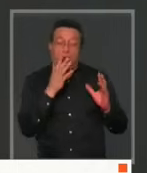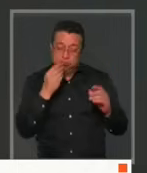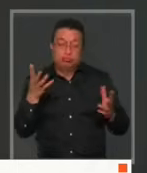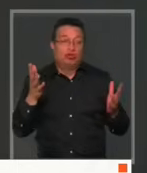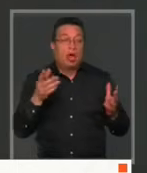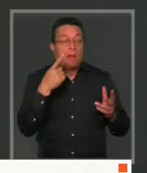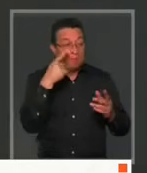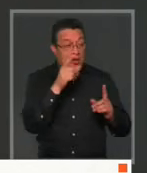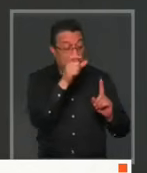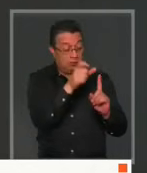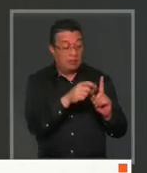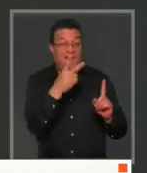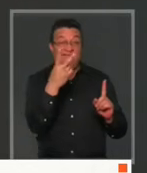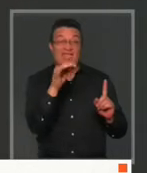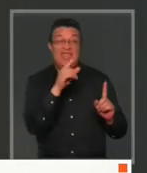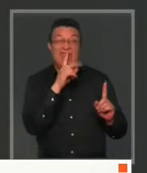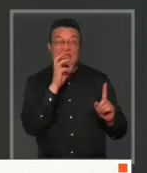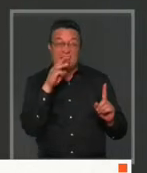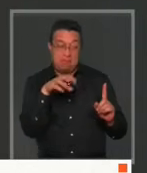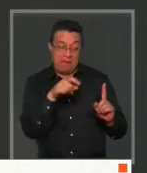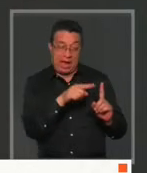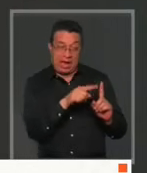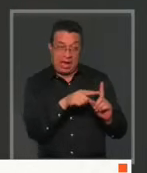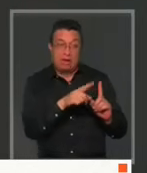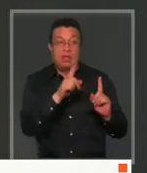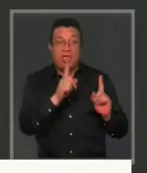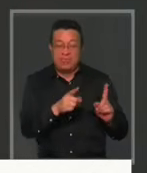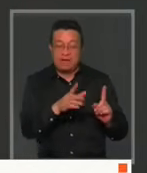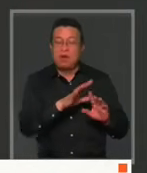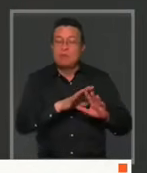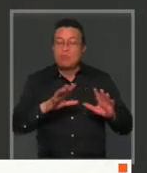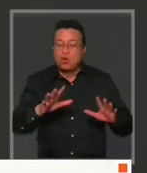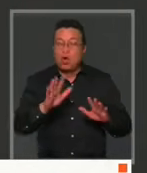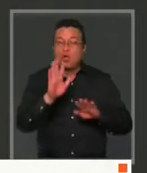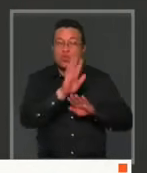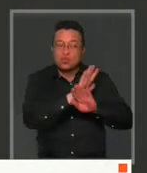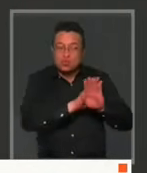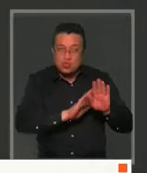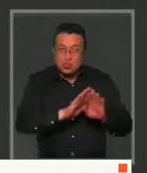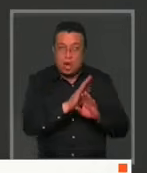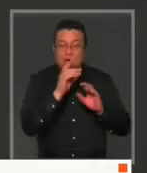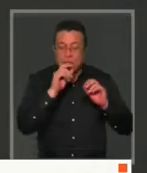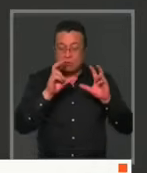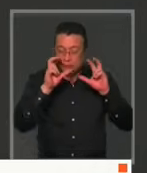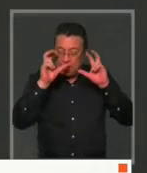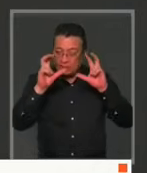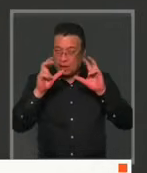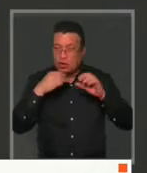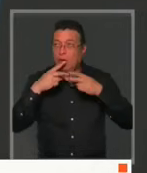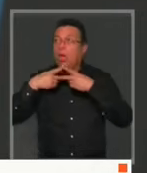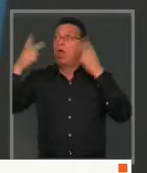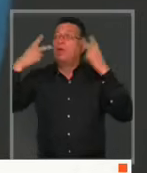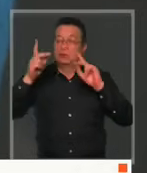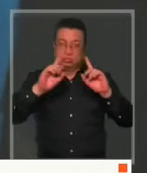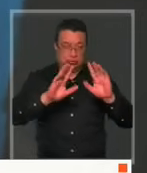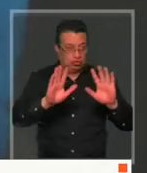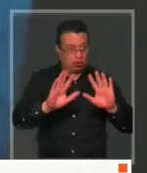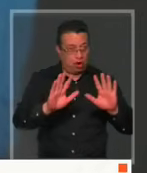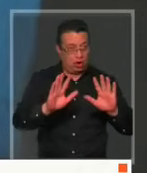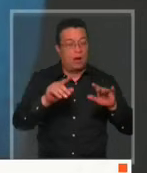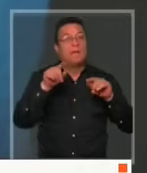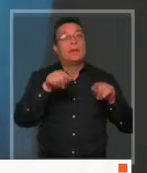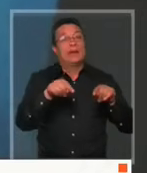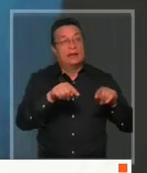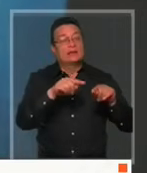víctimas y cómo nos referimos a ellas y cómo hablamos con ellas tiene que ser algo muy resguardado y hemos tenido mucho cuidado en ese aspecto como ministerio. En este caso